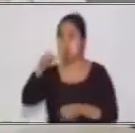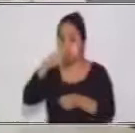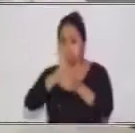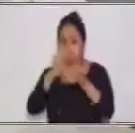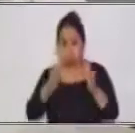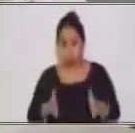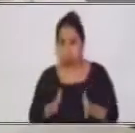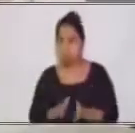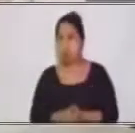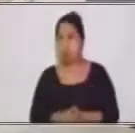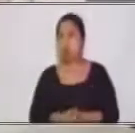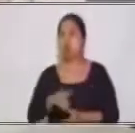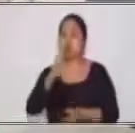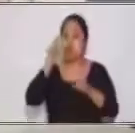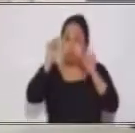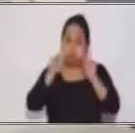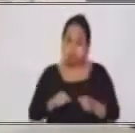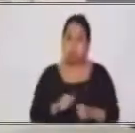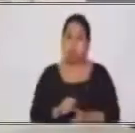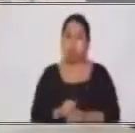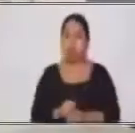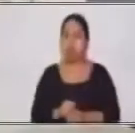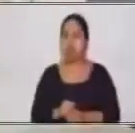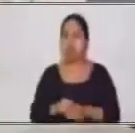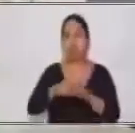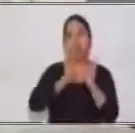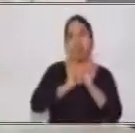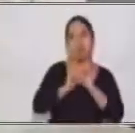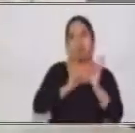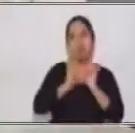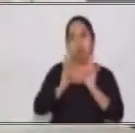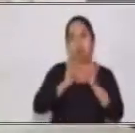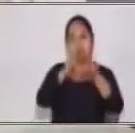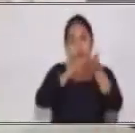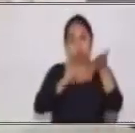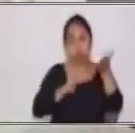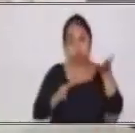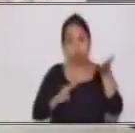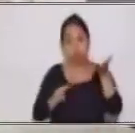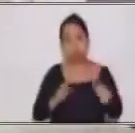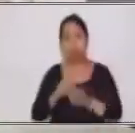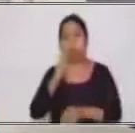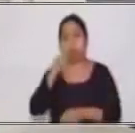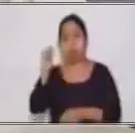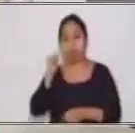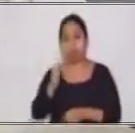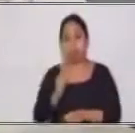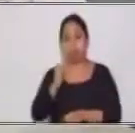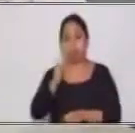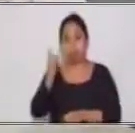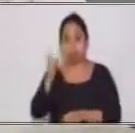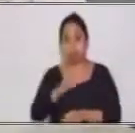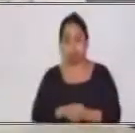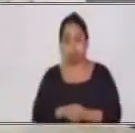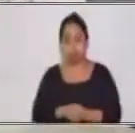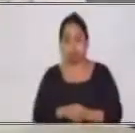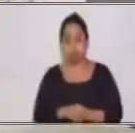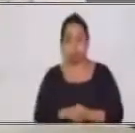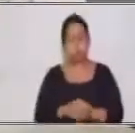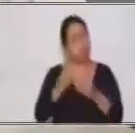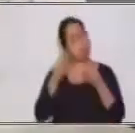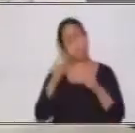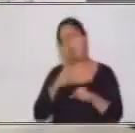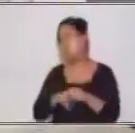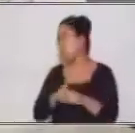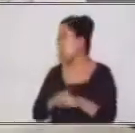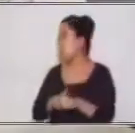también sí, podemos abarcar y hablar de Miguel Ángel Asturias. Creo que tendríamos otro tiempo más para poderlo hablar, porque sí, hablar de